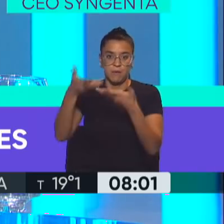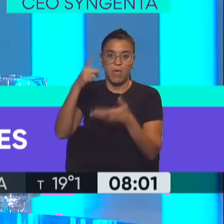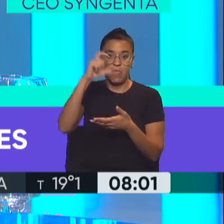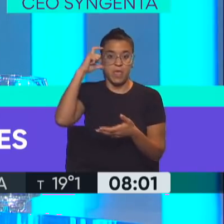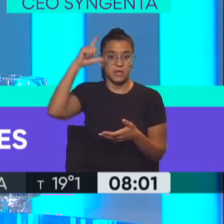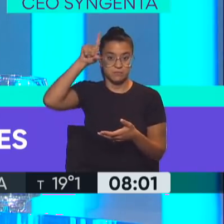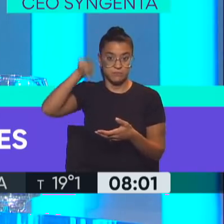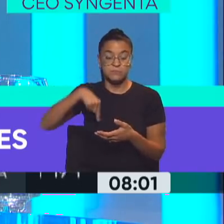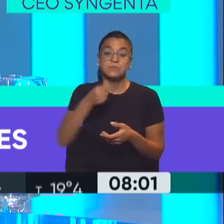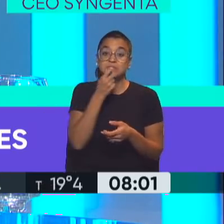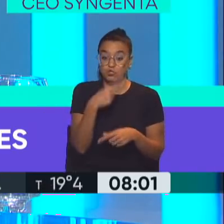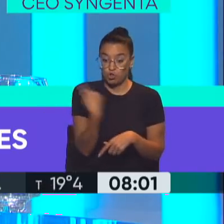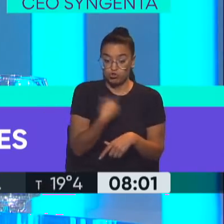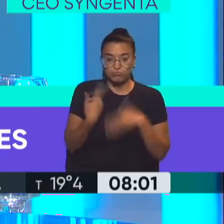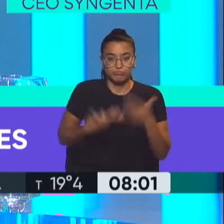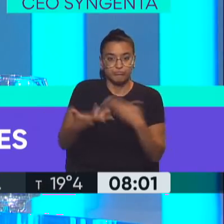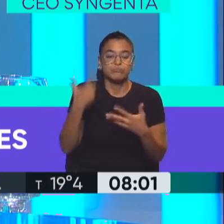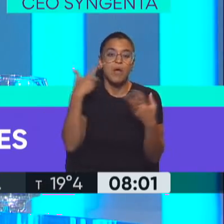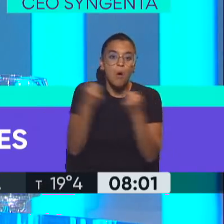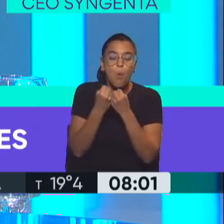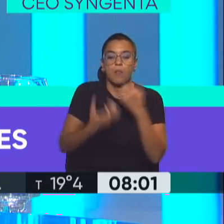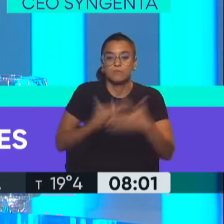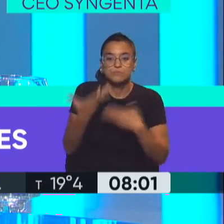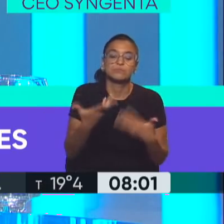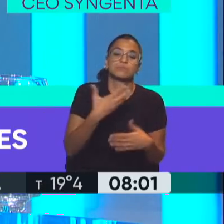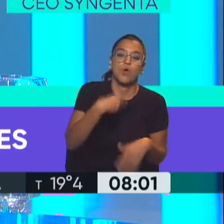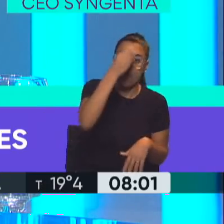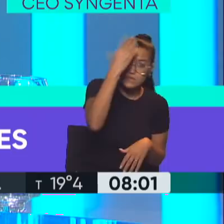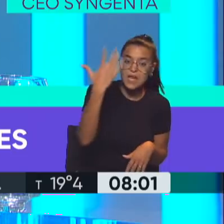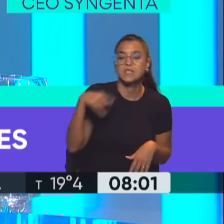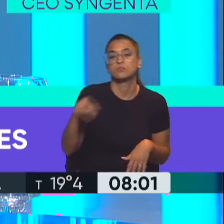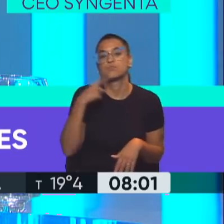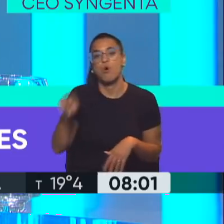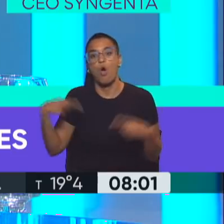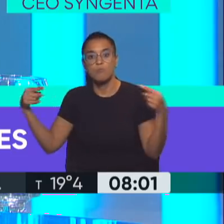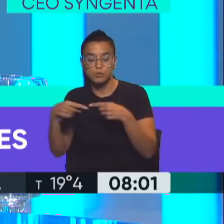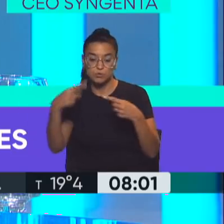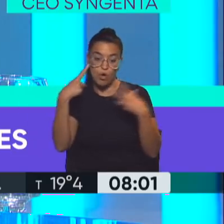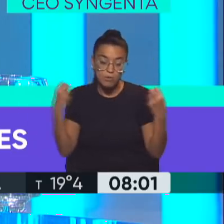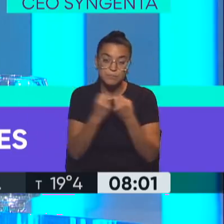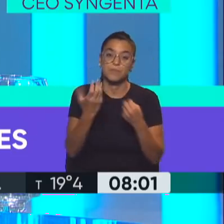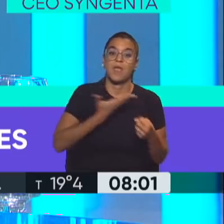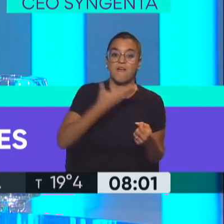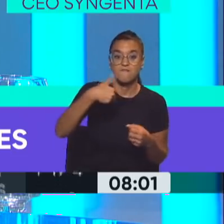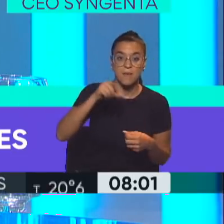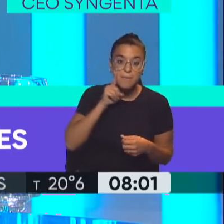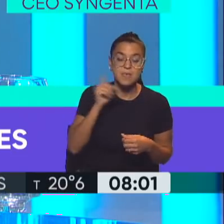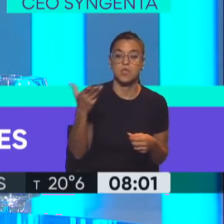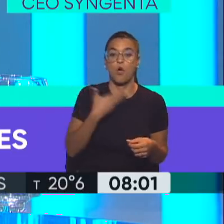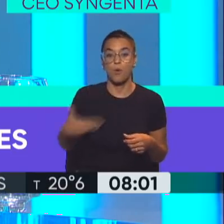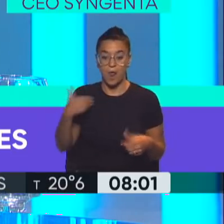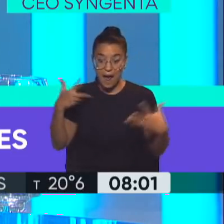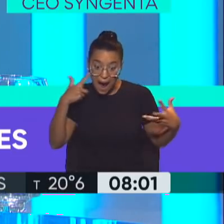nosotros somos capaces de acelerar acuerdos entre el oficialismo y en la oposición y el fondo monetario y el gobierno